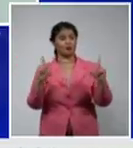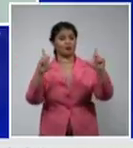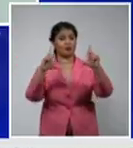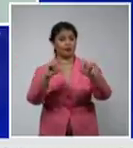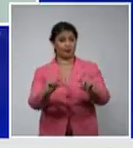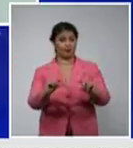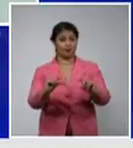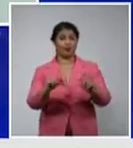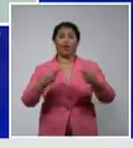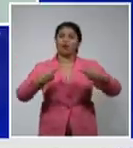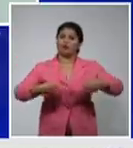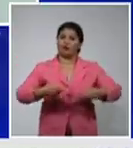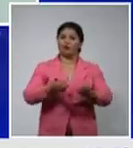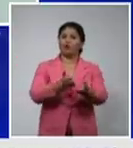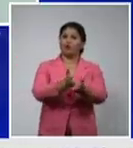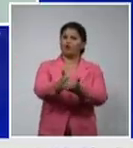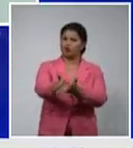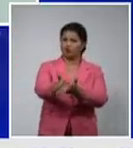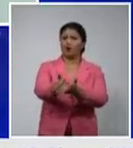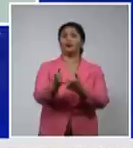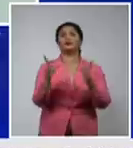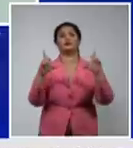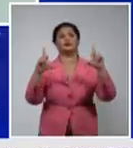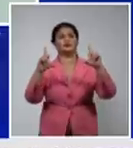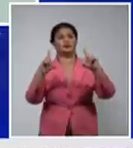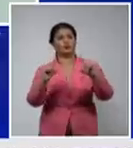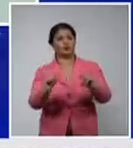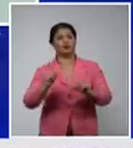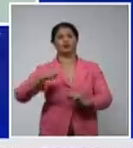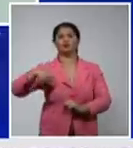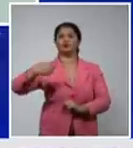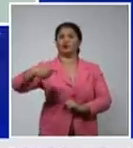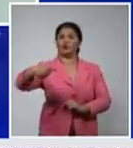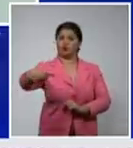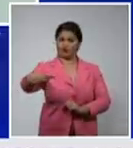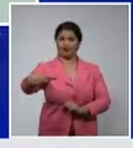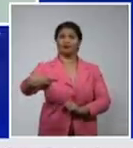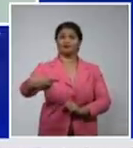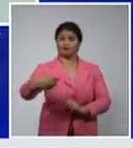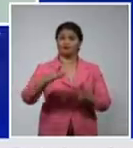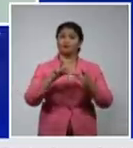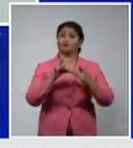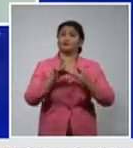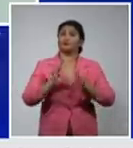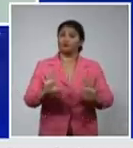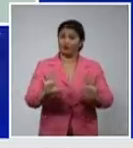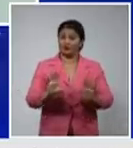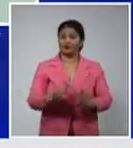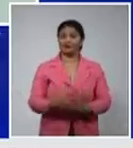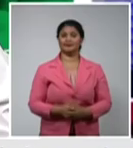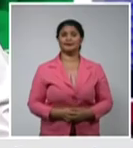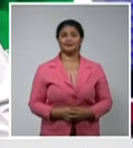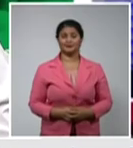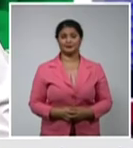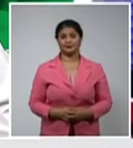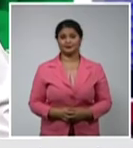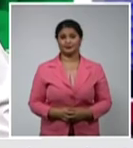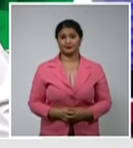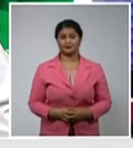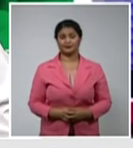sería algo favorable para el comportamiento de la pandemia. El